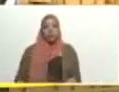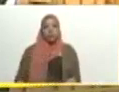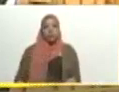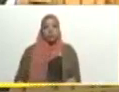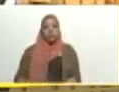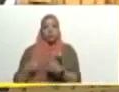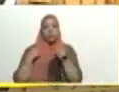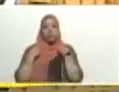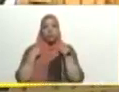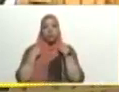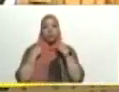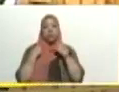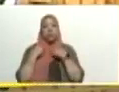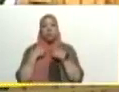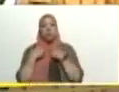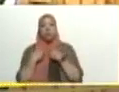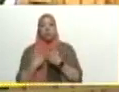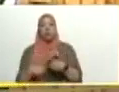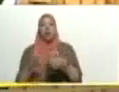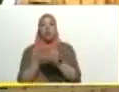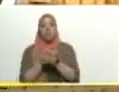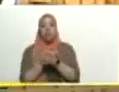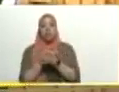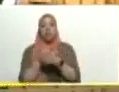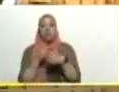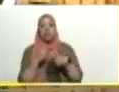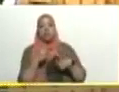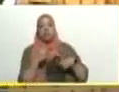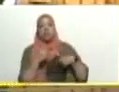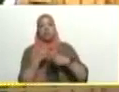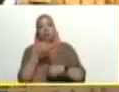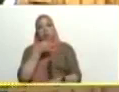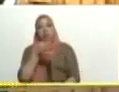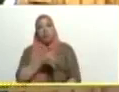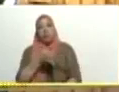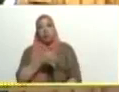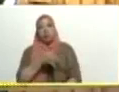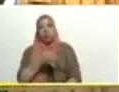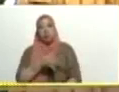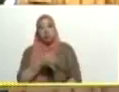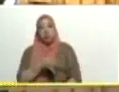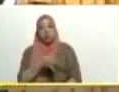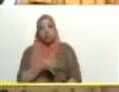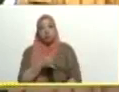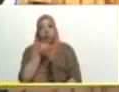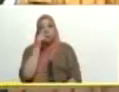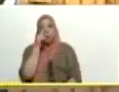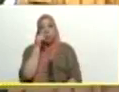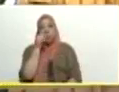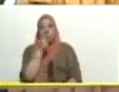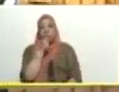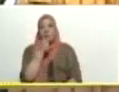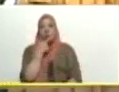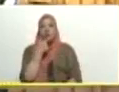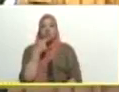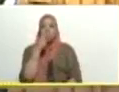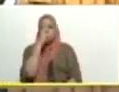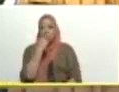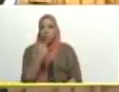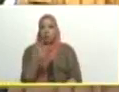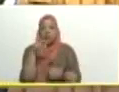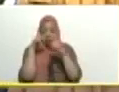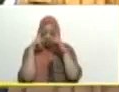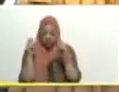nuestro amigo, compañero, amigo y compañero de verdad. Un hombre extraordinario, humilde,